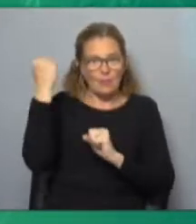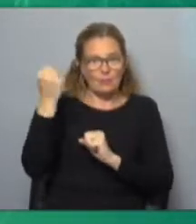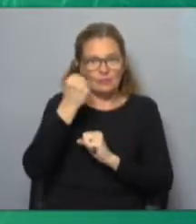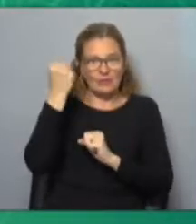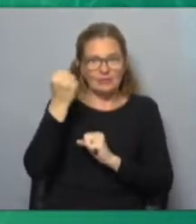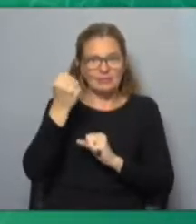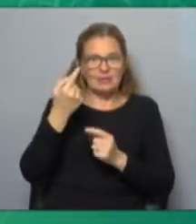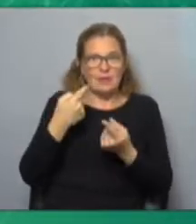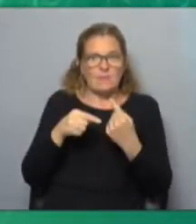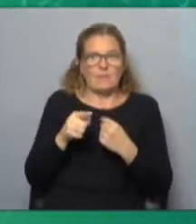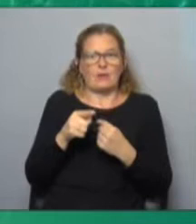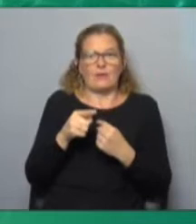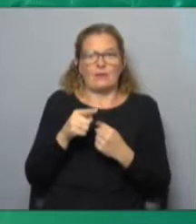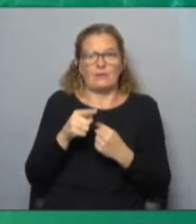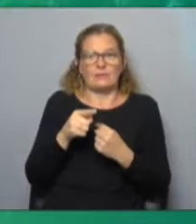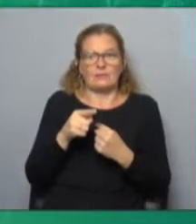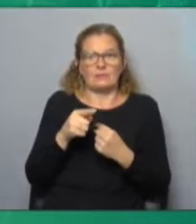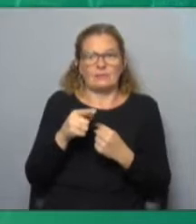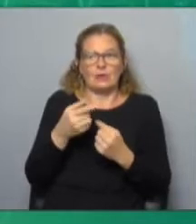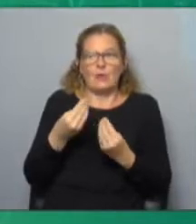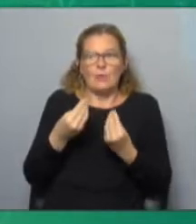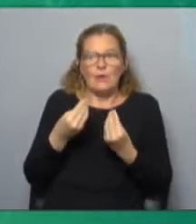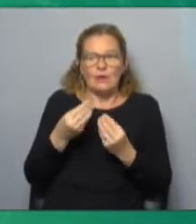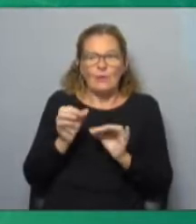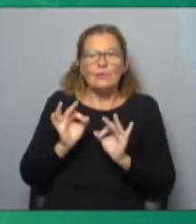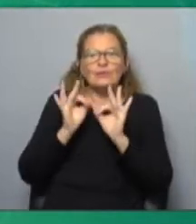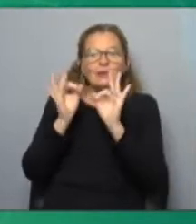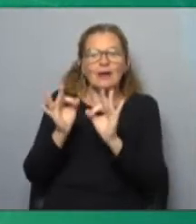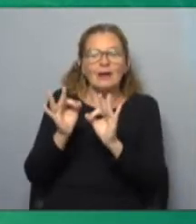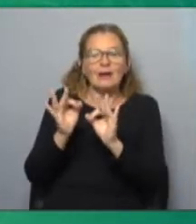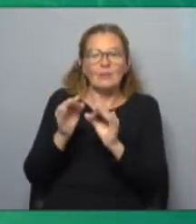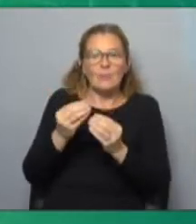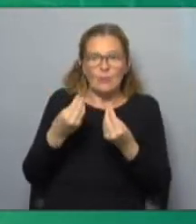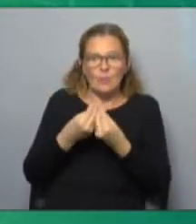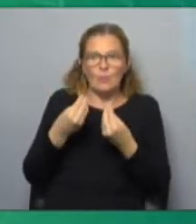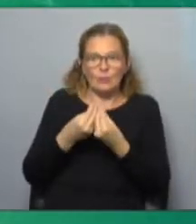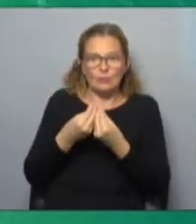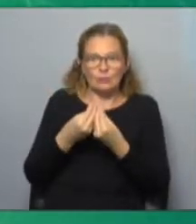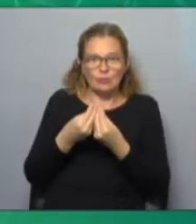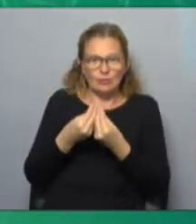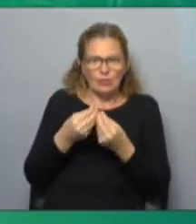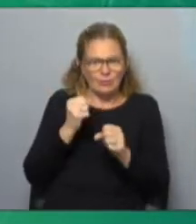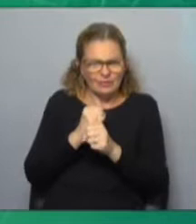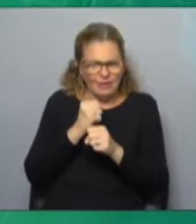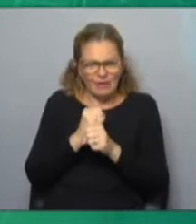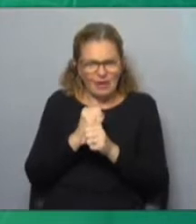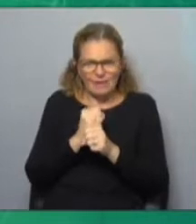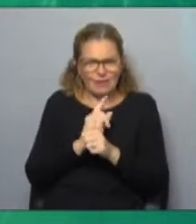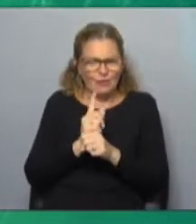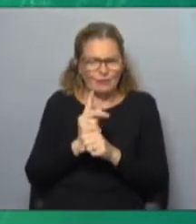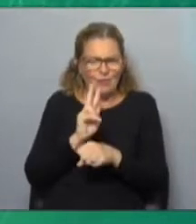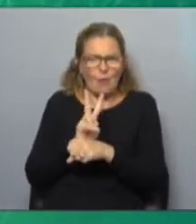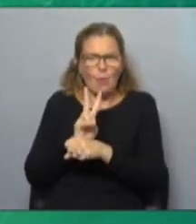pero que el costo de ese logro también fue inmenso. Las condiciones de trabajo no estaban previstas